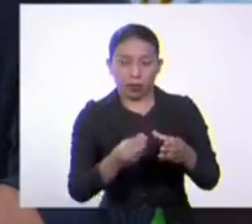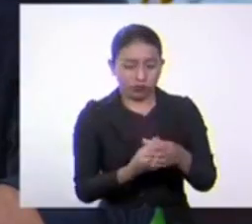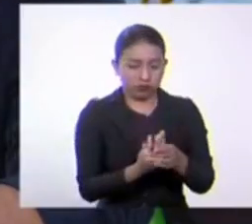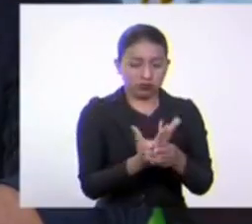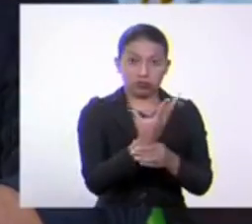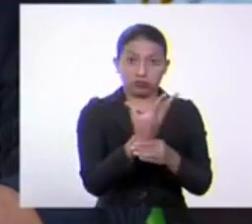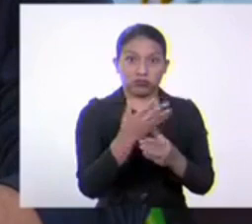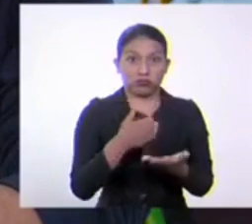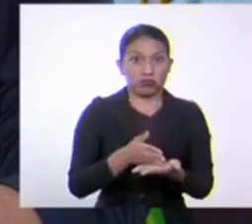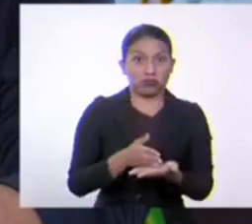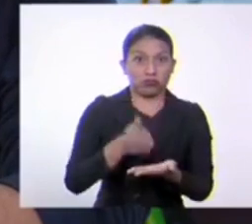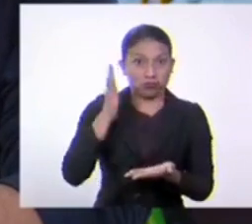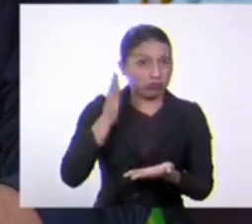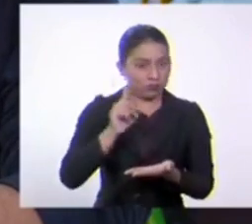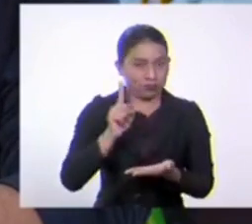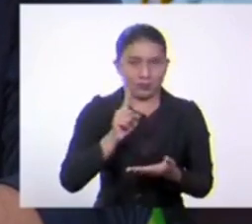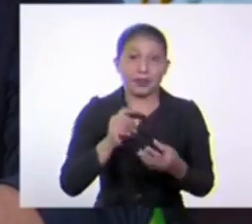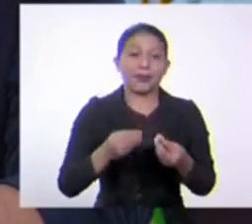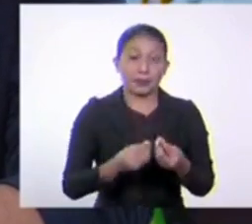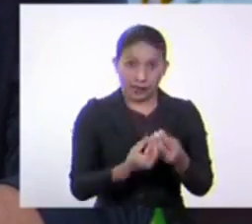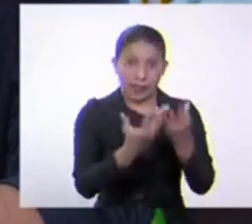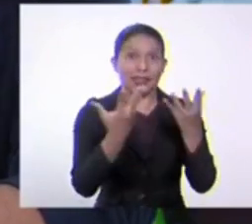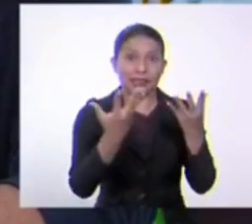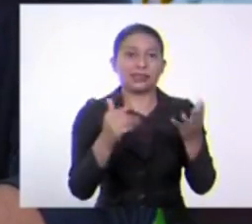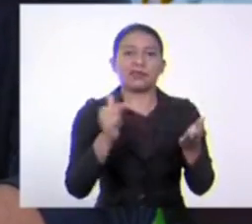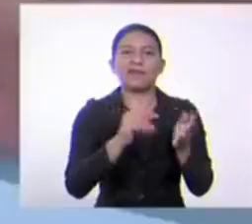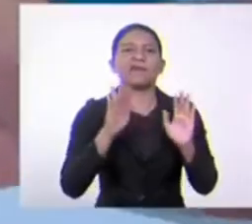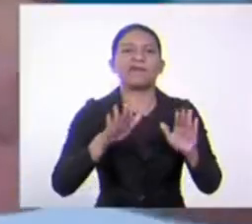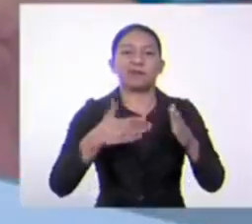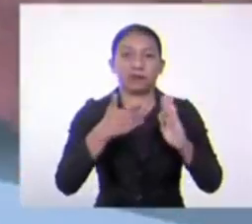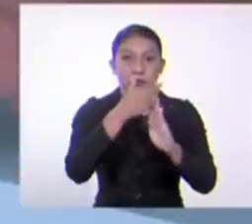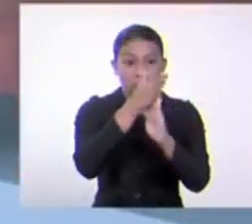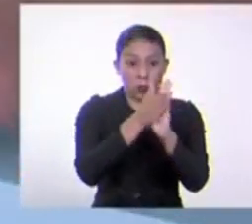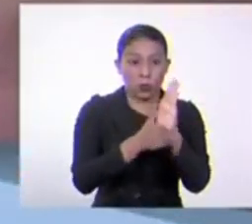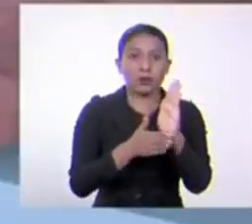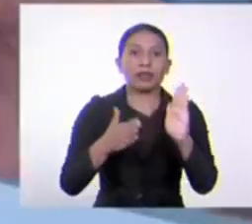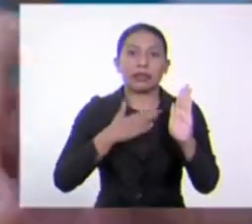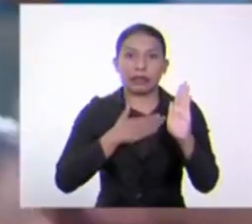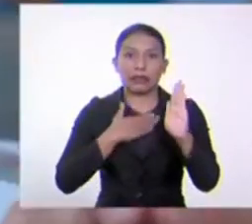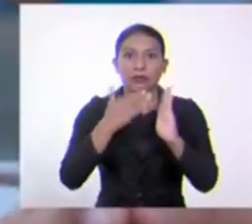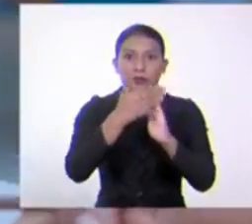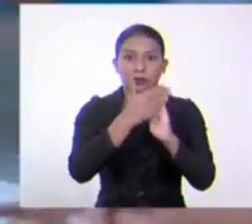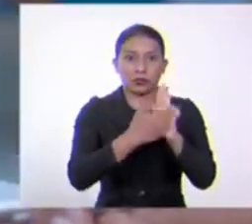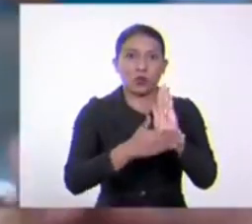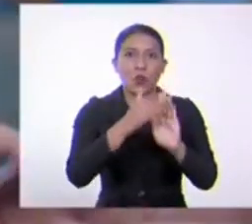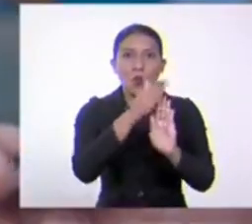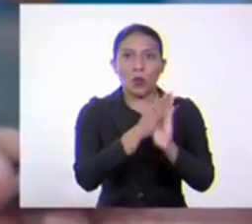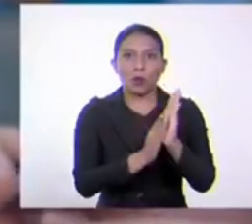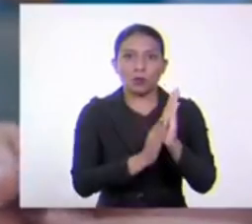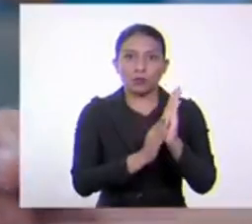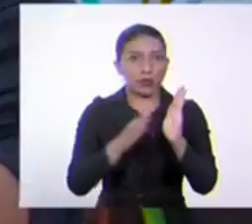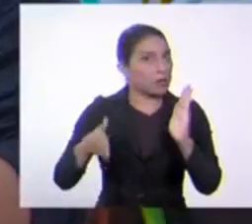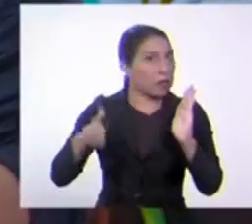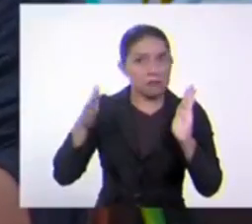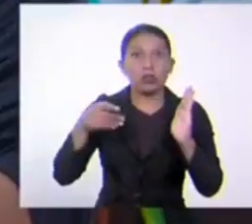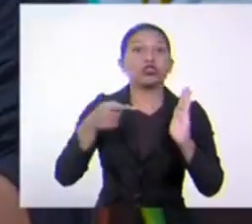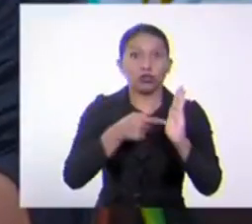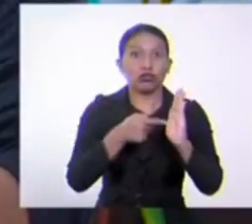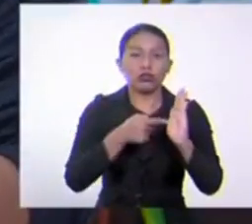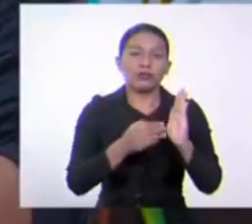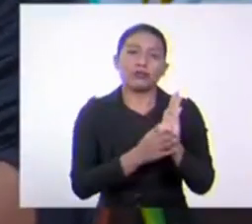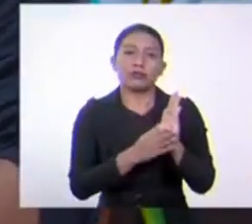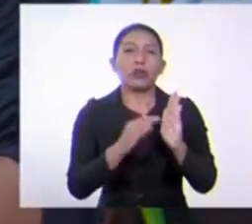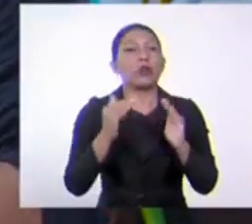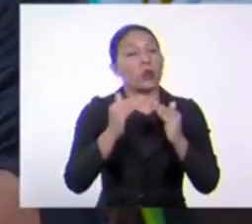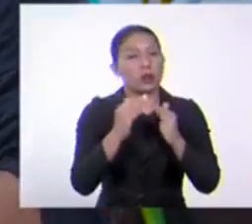su pared celular rígida que le da la forma y la gran vacuola central que almacena agua y también